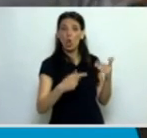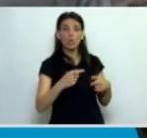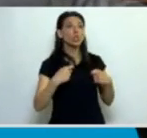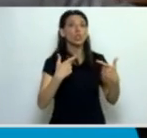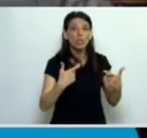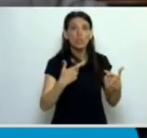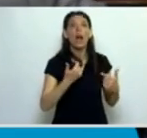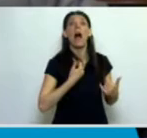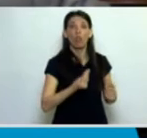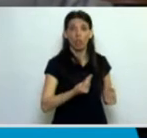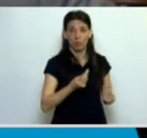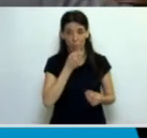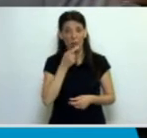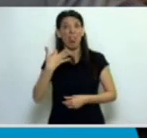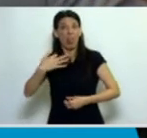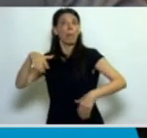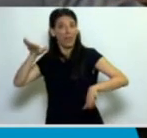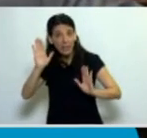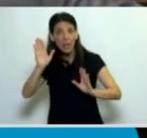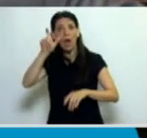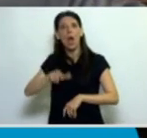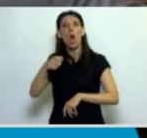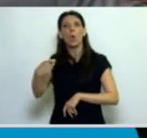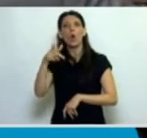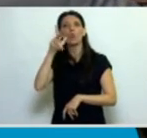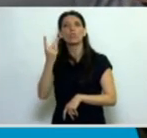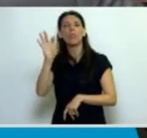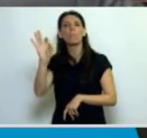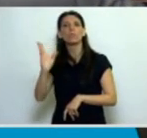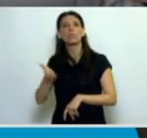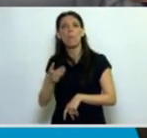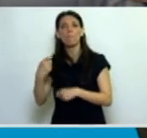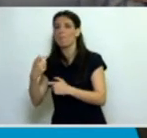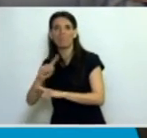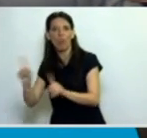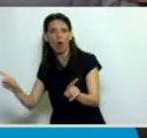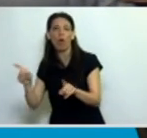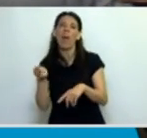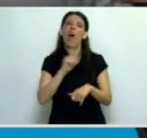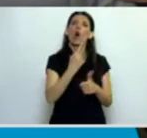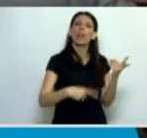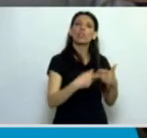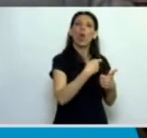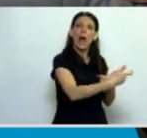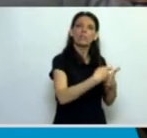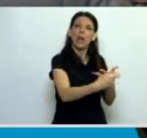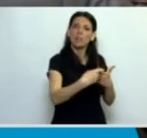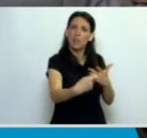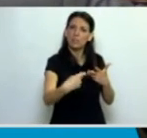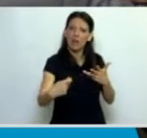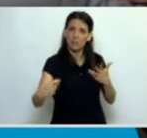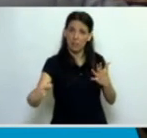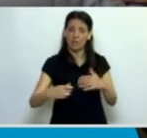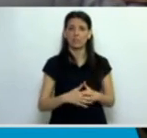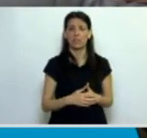el 82% móvil de los jubilados. Pero además, si hablamos de dónde